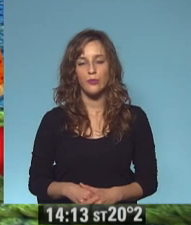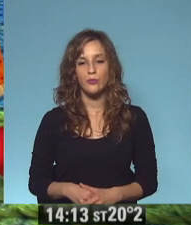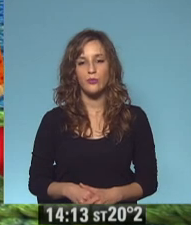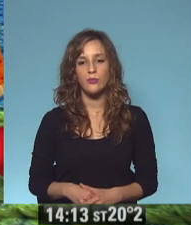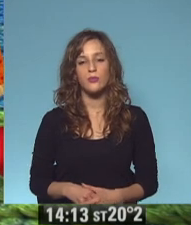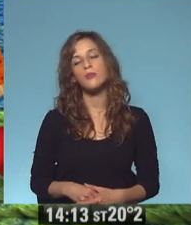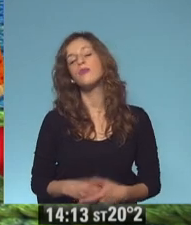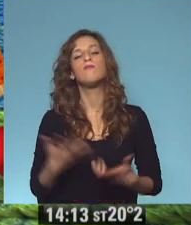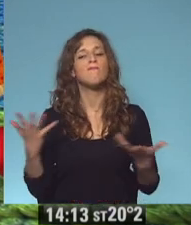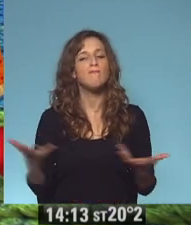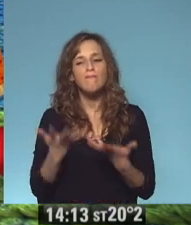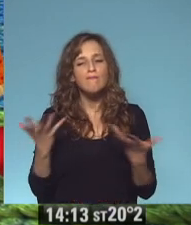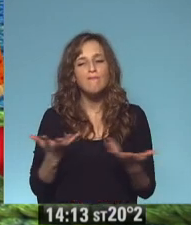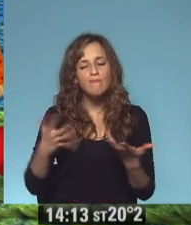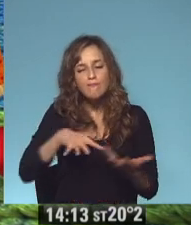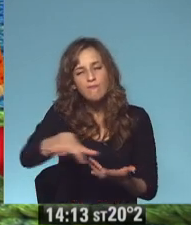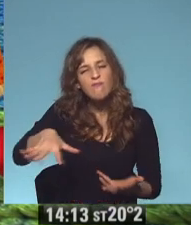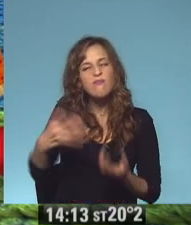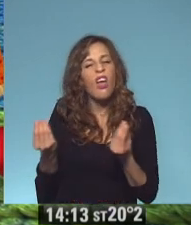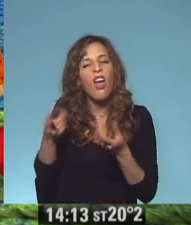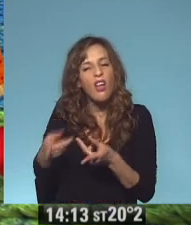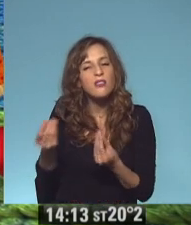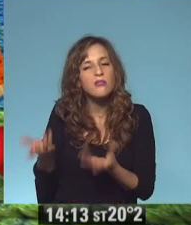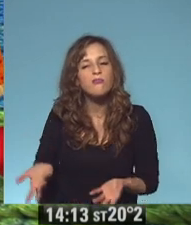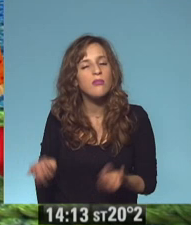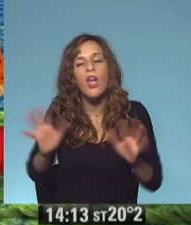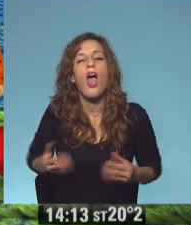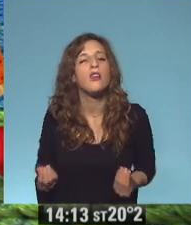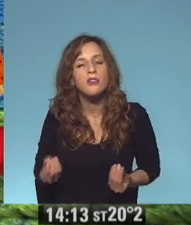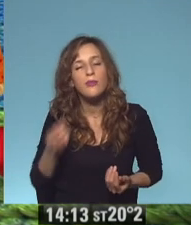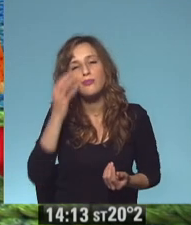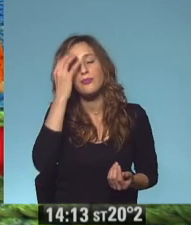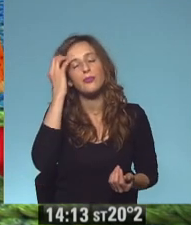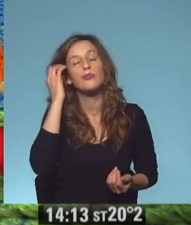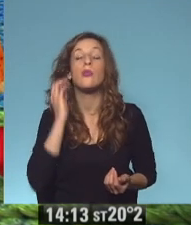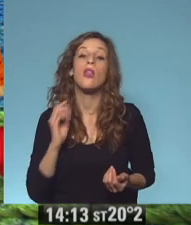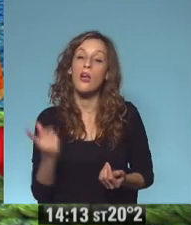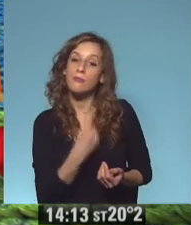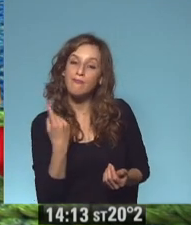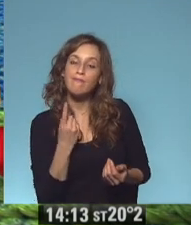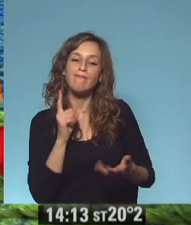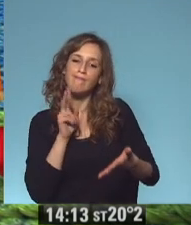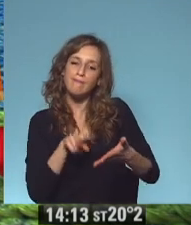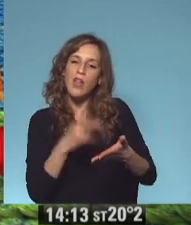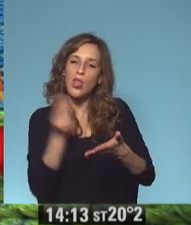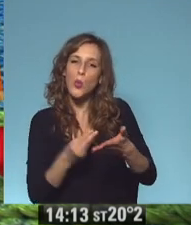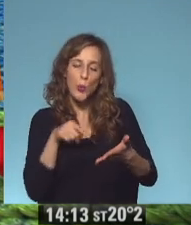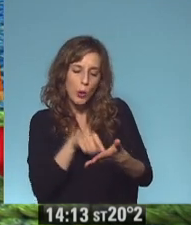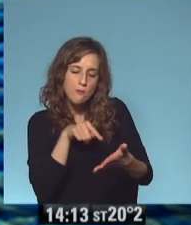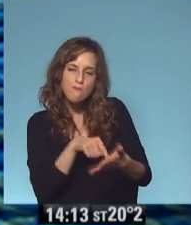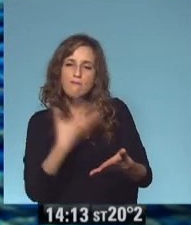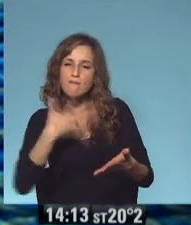¿Puedes saber qué están haciendo? Estamos estudiando el plano antes de ir con mi mamá al parque de